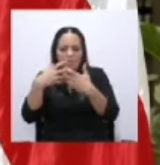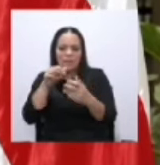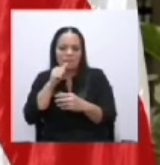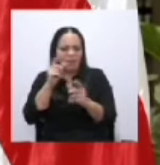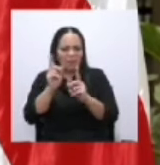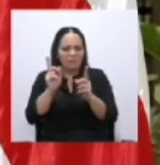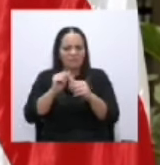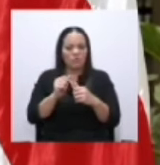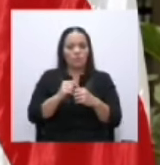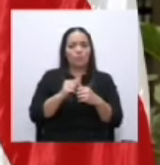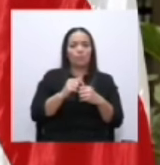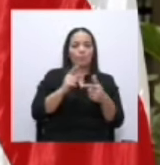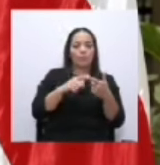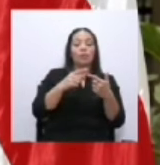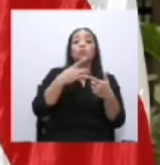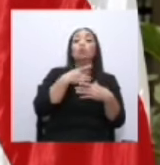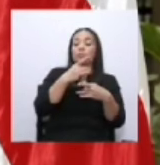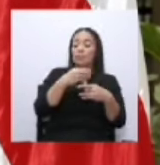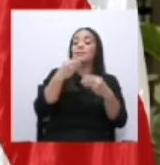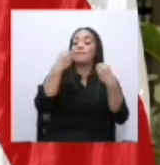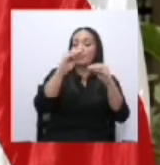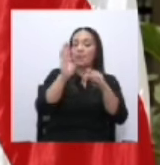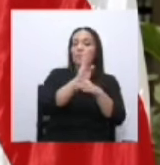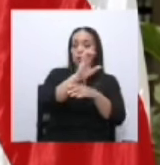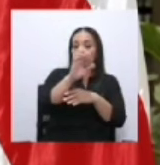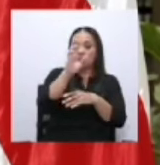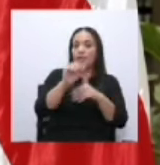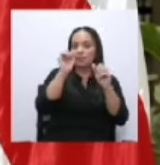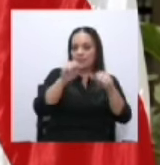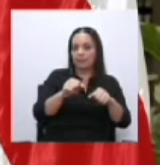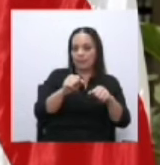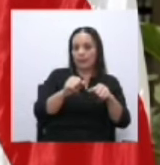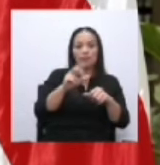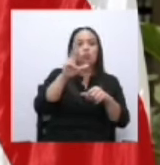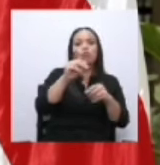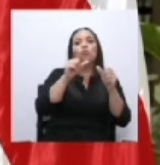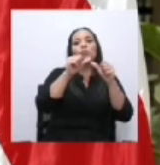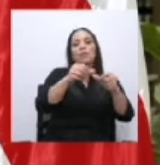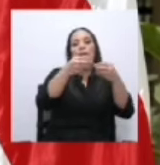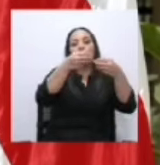vender el Banco de Costa Rica antes de que siga perdiendo valor.